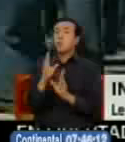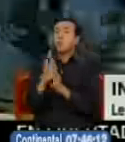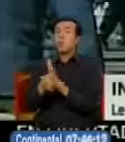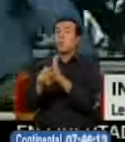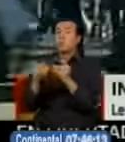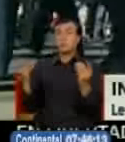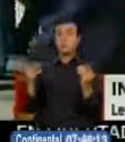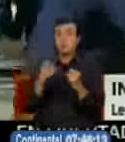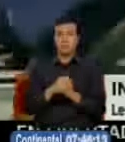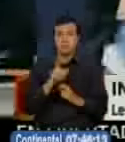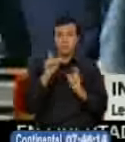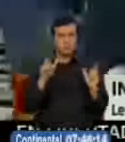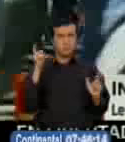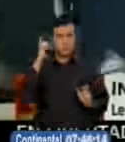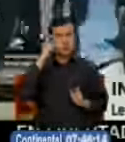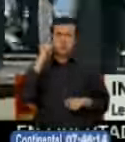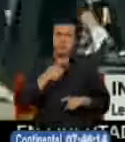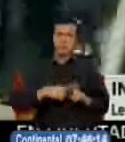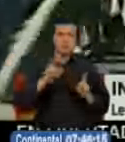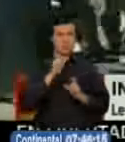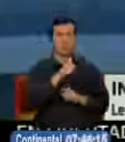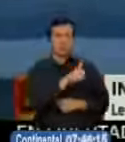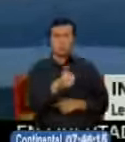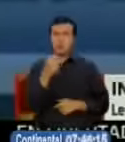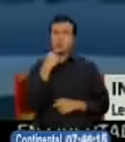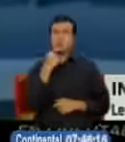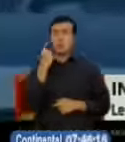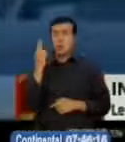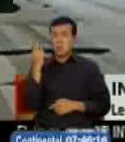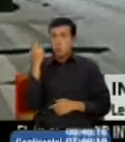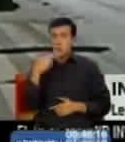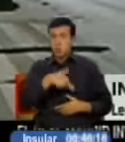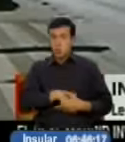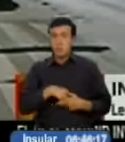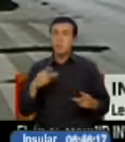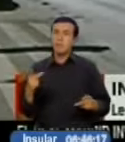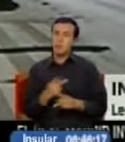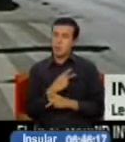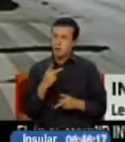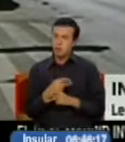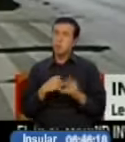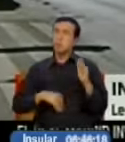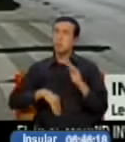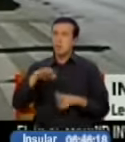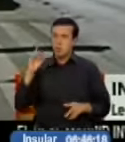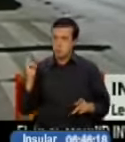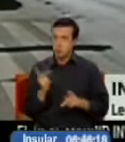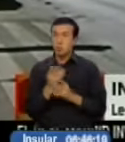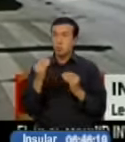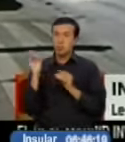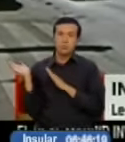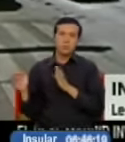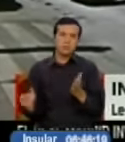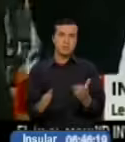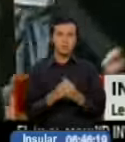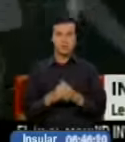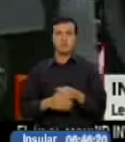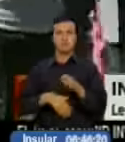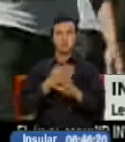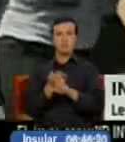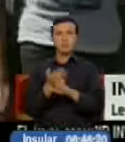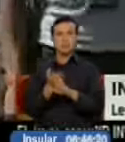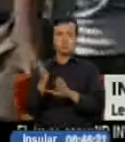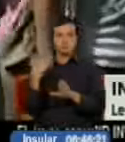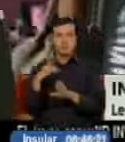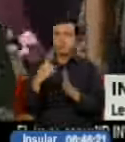entre la ciudadanía las opiniones son diversas y creen que el uso de armas aumentará la inseguridad y el homicidio. Esta propuesta ya forma